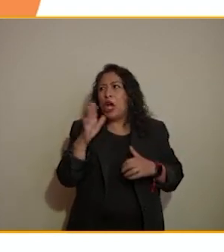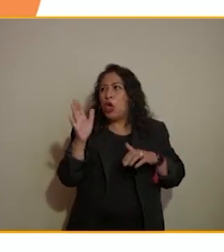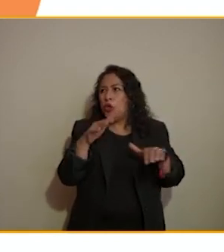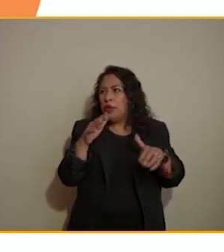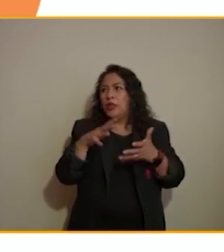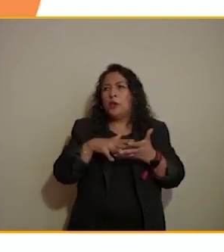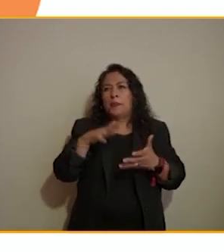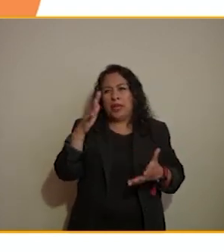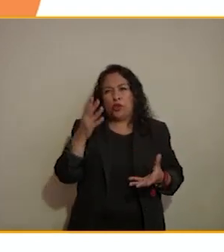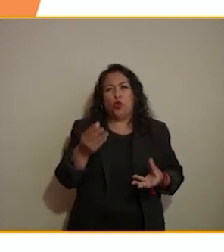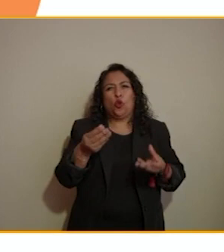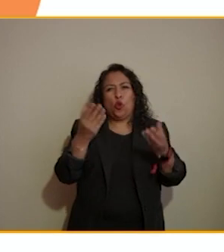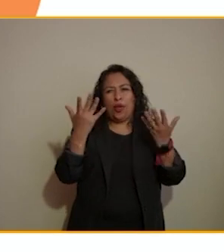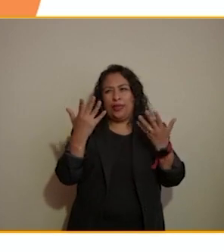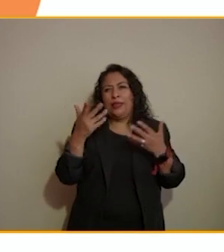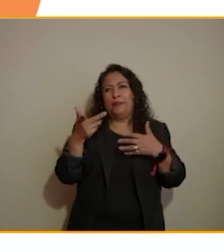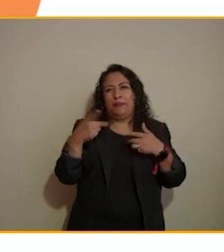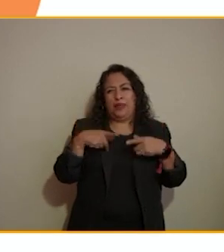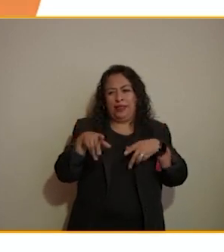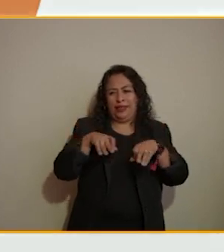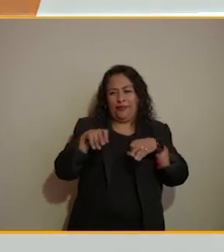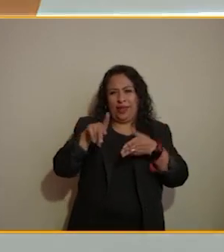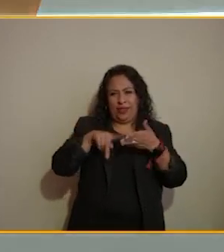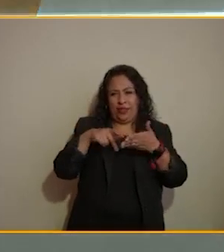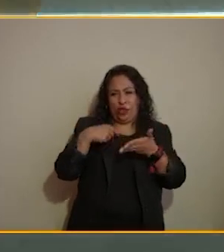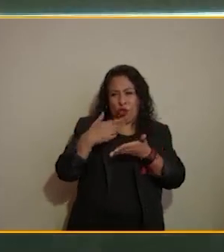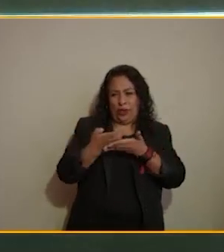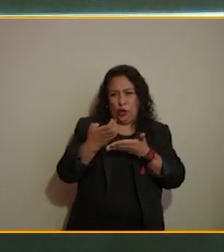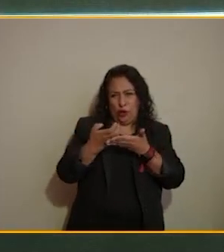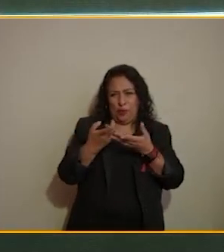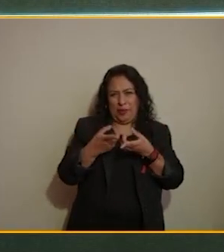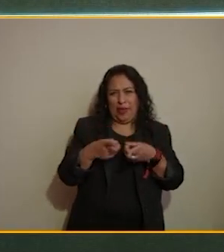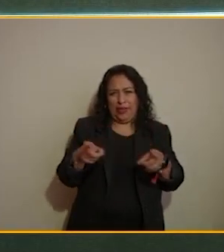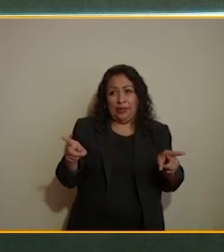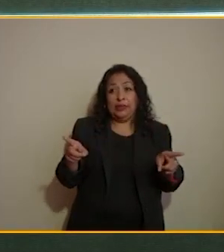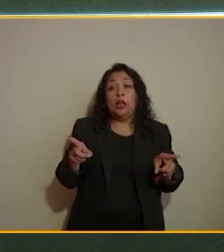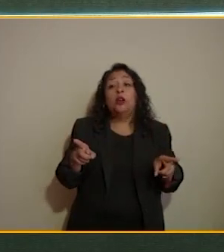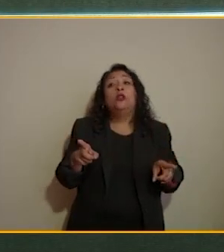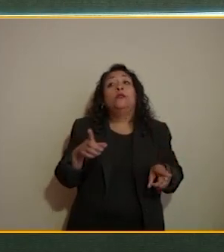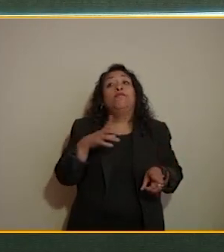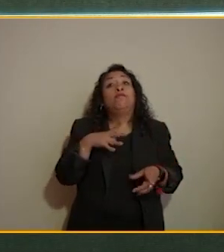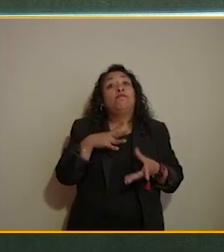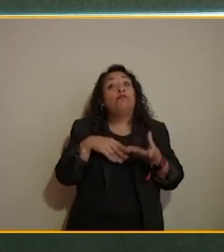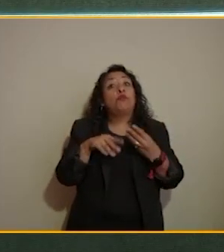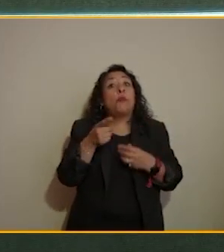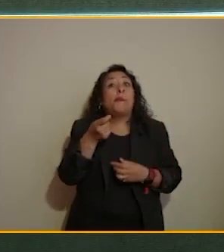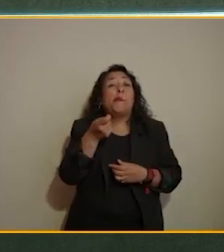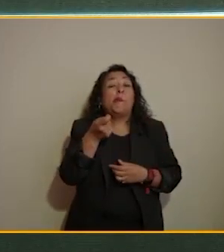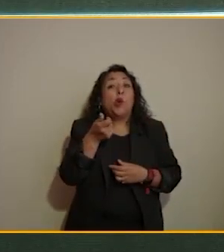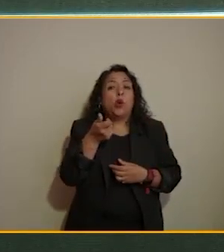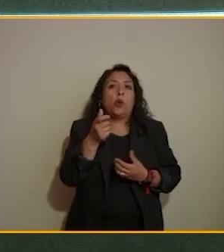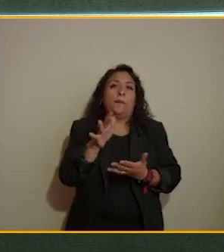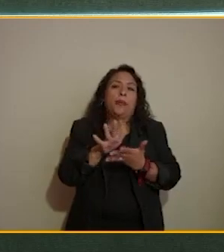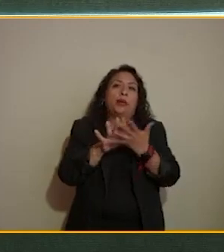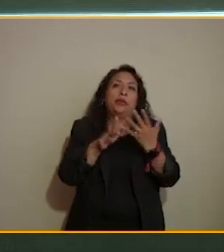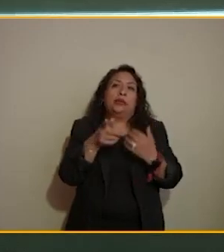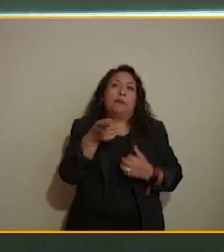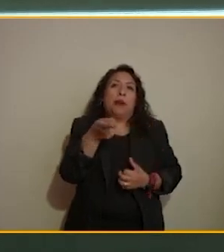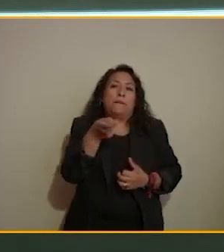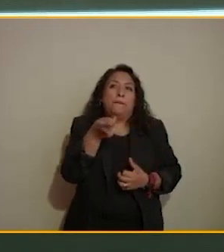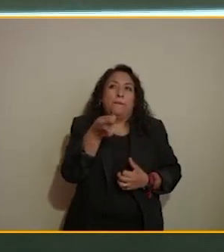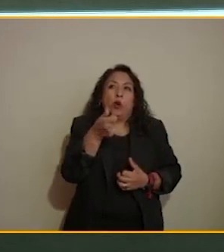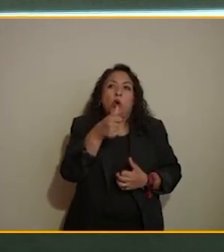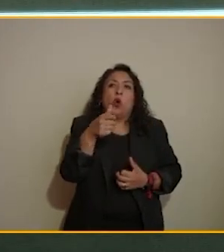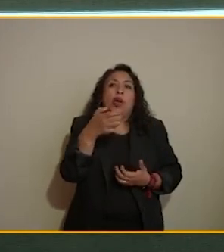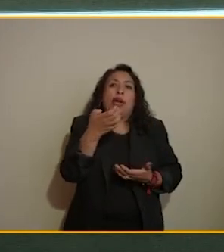la mayor cantidad de la fuerza laboral de estas economías en desarrollo, producen tan poco o participan tan poco en